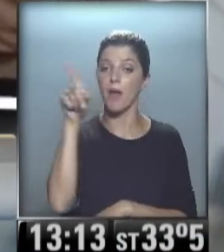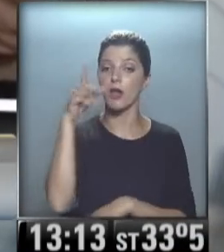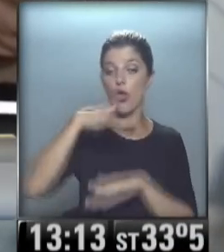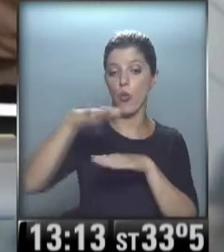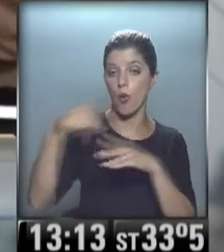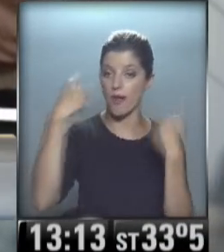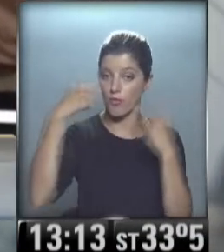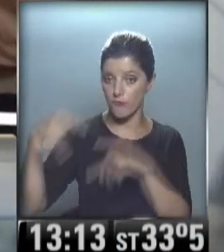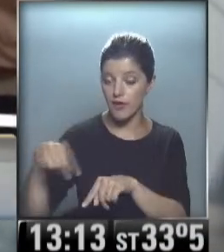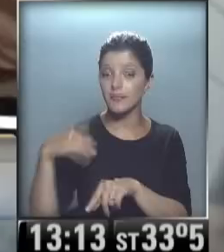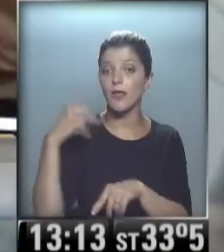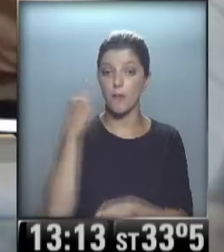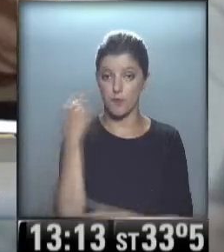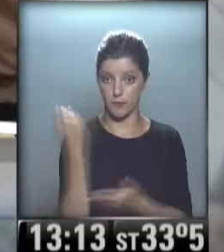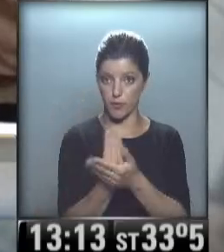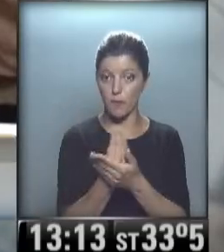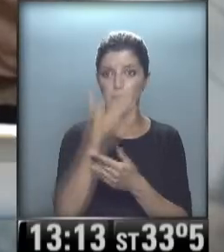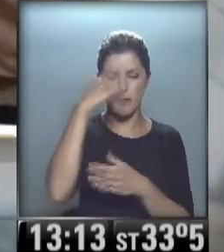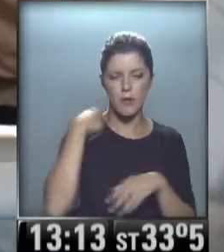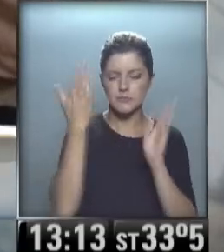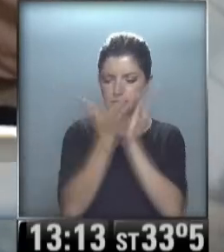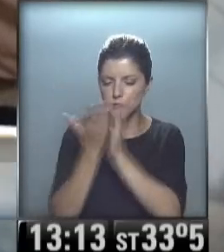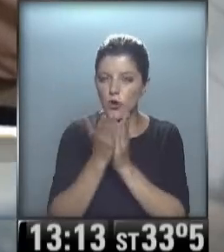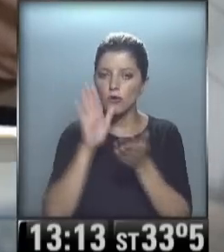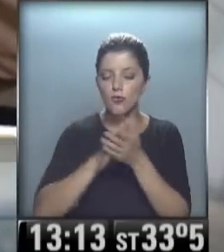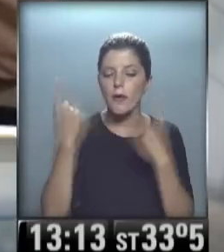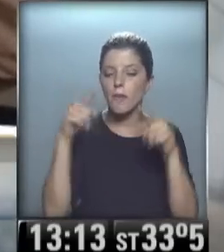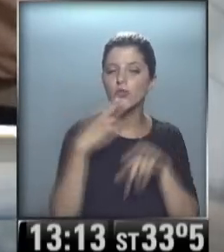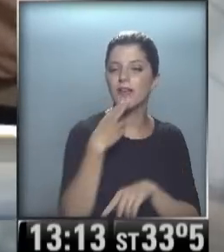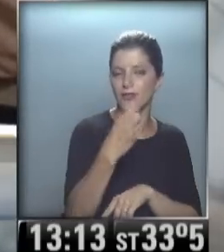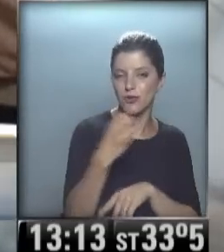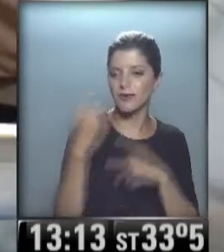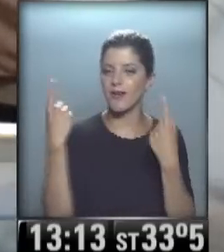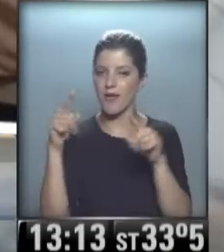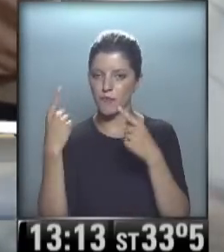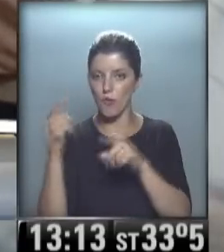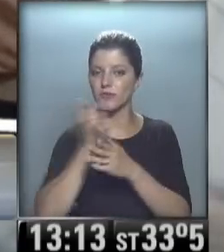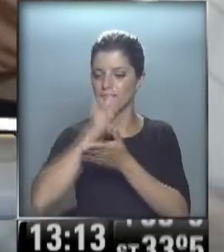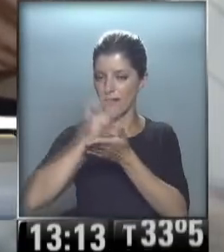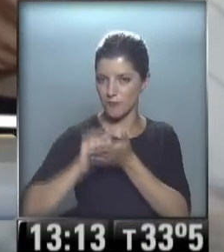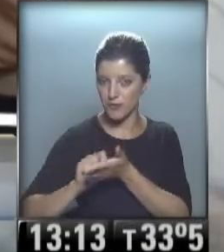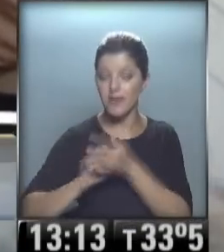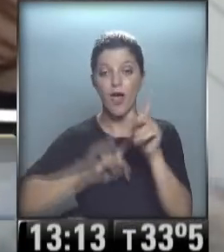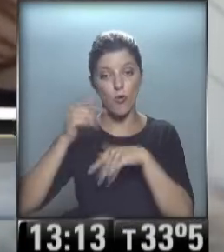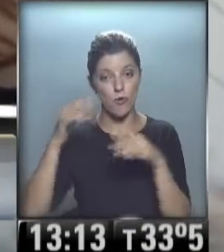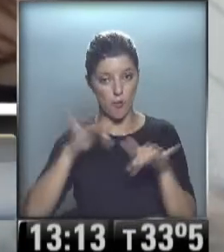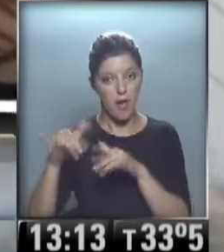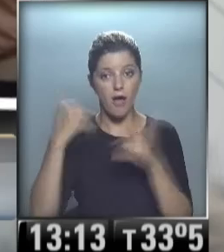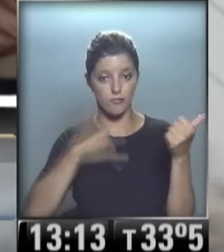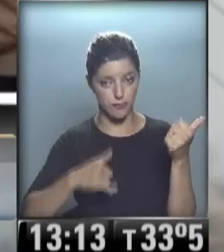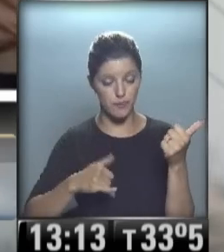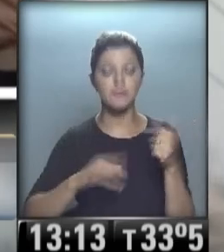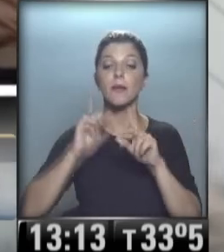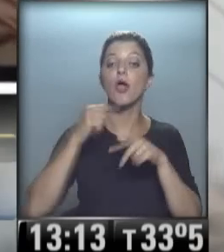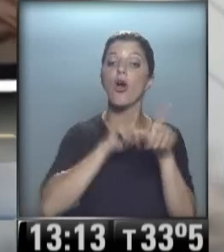activamente tanto en el campo de la música electroacústica y electrónica como con instrumentos tradicionales y en asociación con artistas